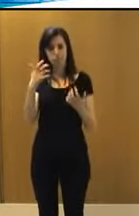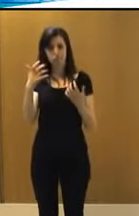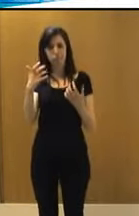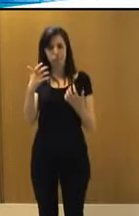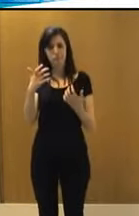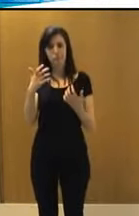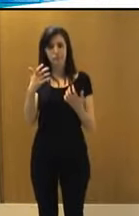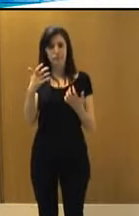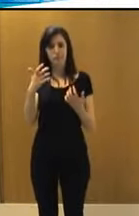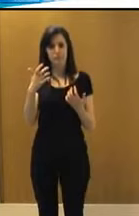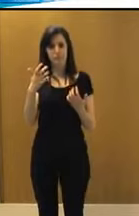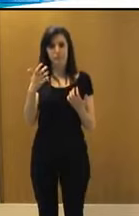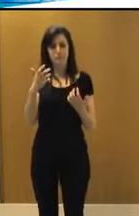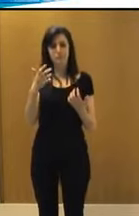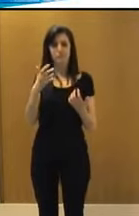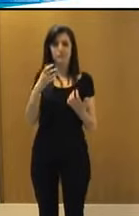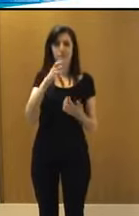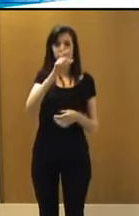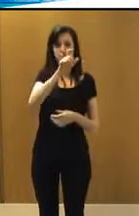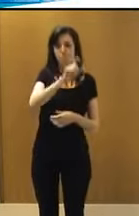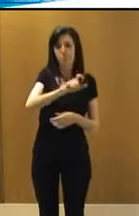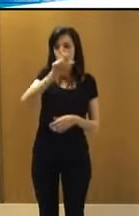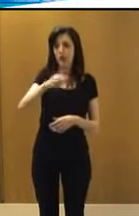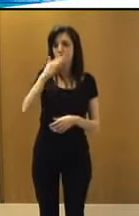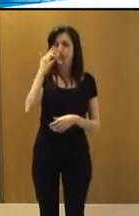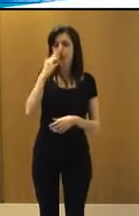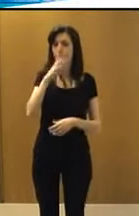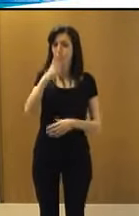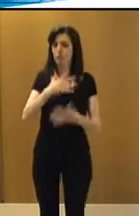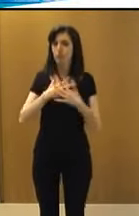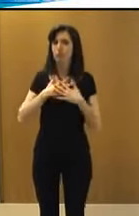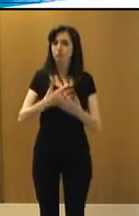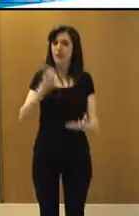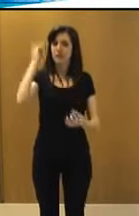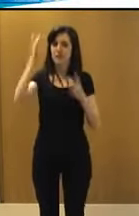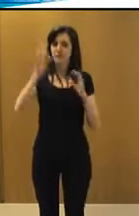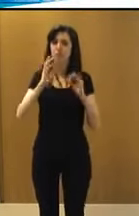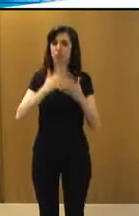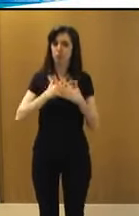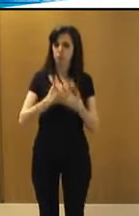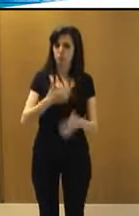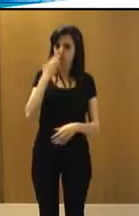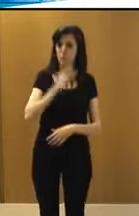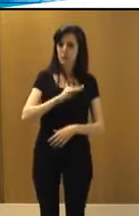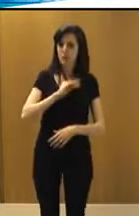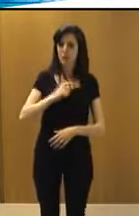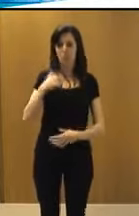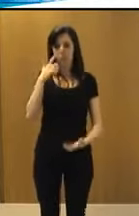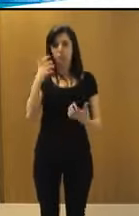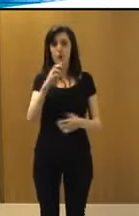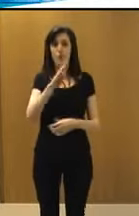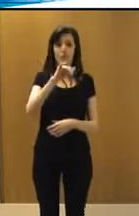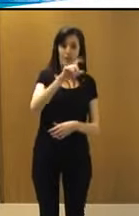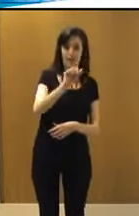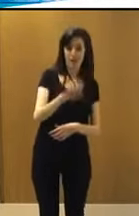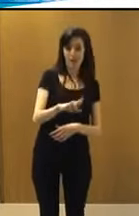atención el interés por el voluntariado. Entonces, lo hablamos como